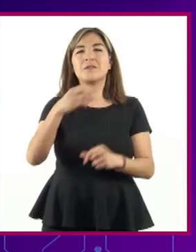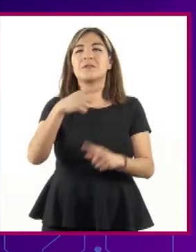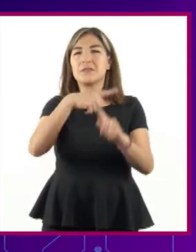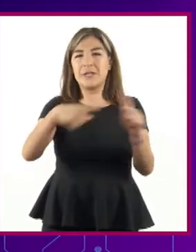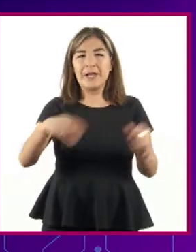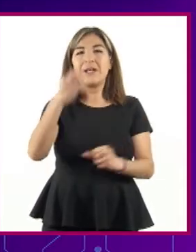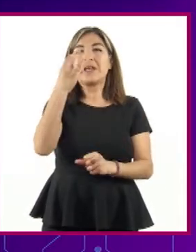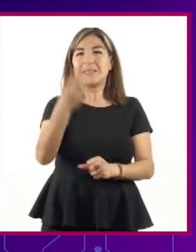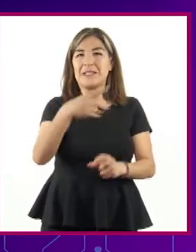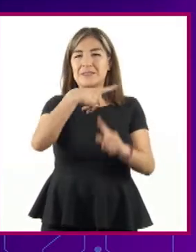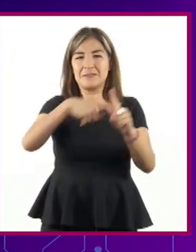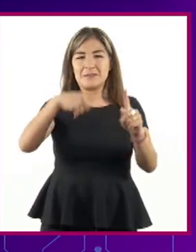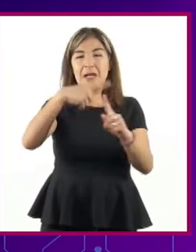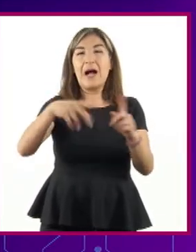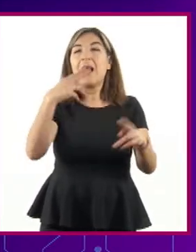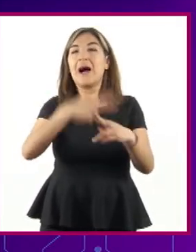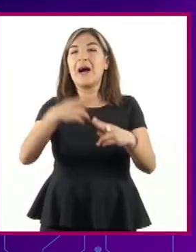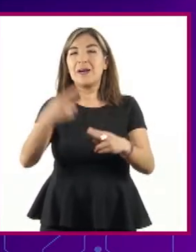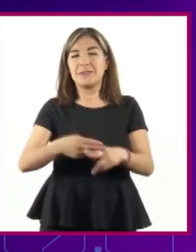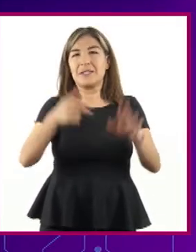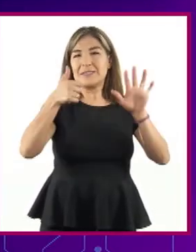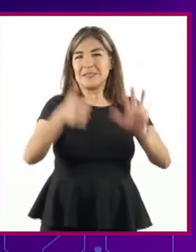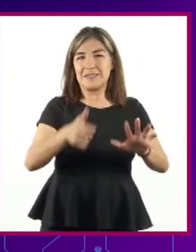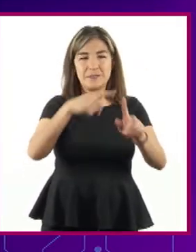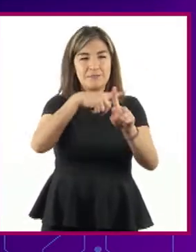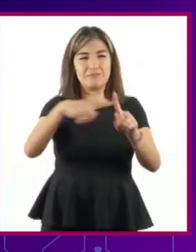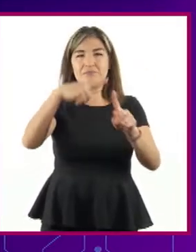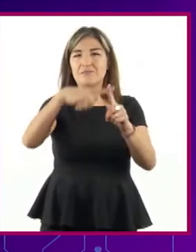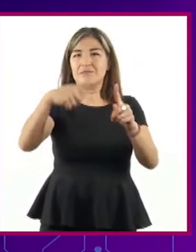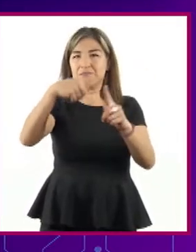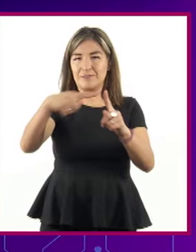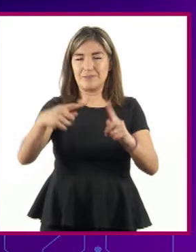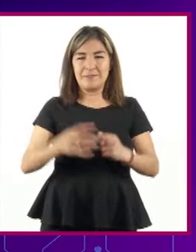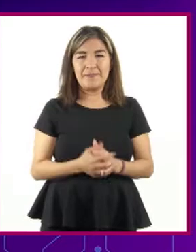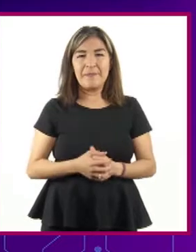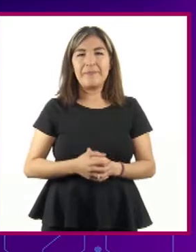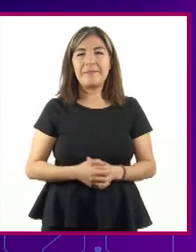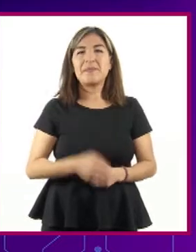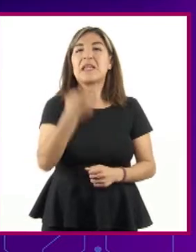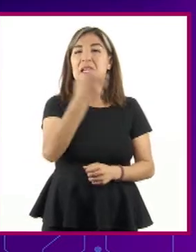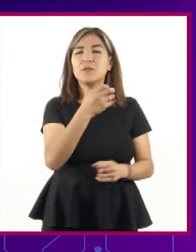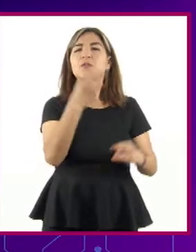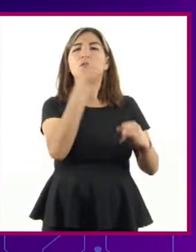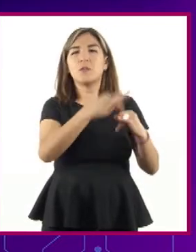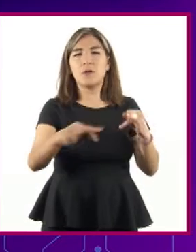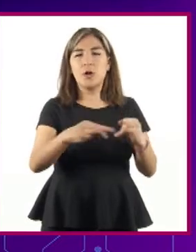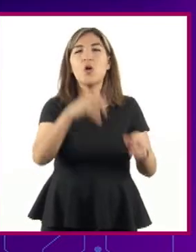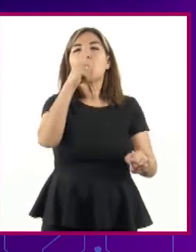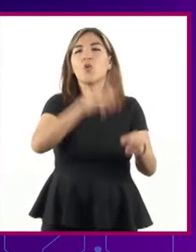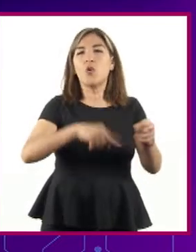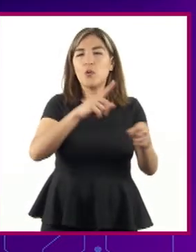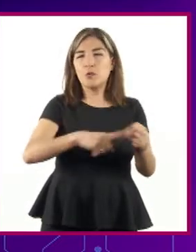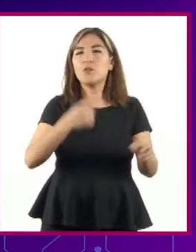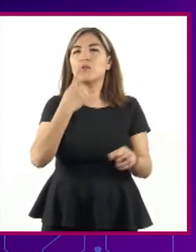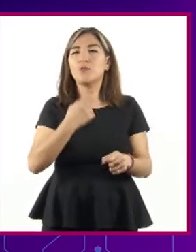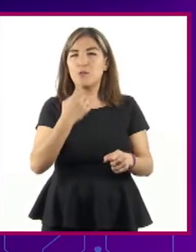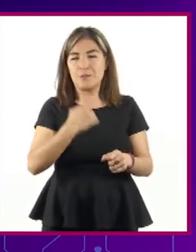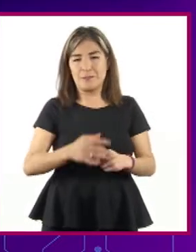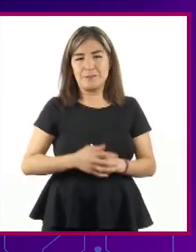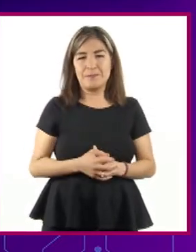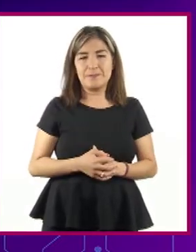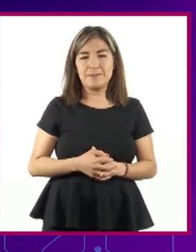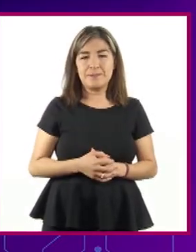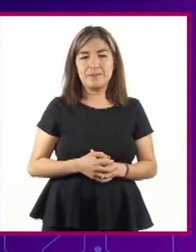así sucesivamente hasta llegar a 6 partes iguales. Solo que esa última la vamos a colorear de rojo.